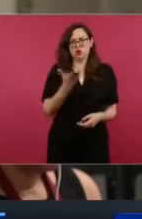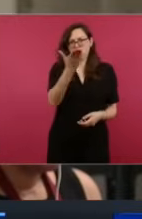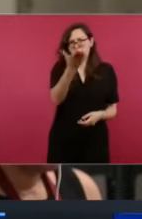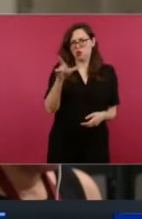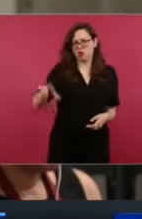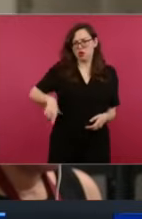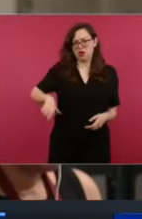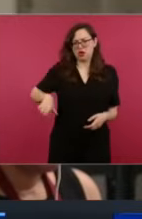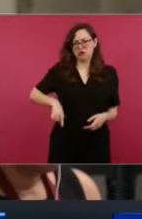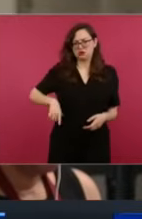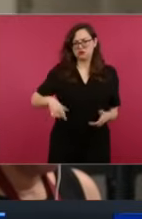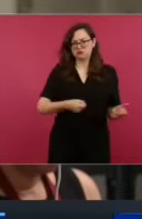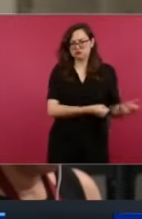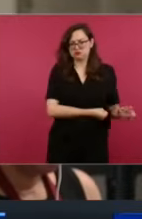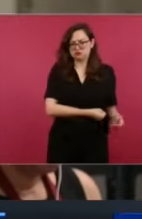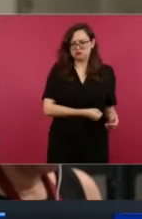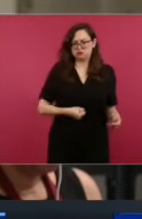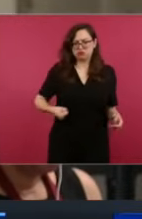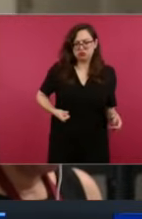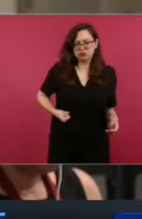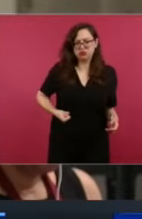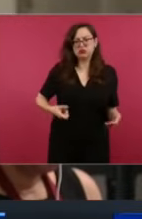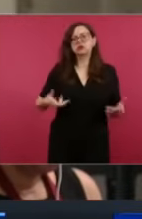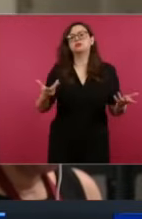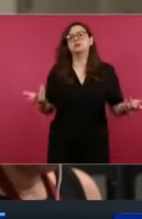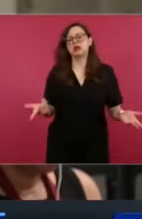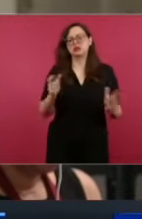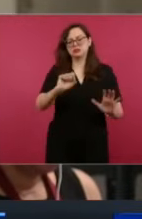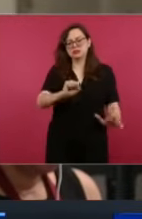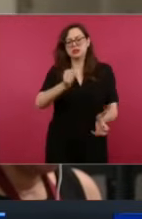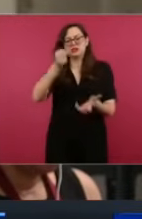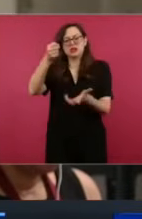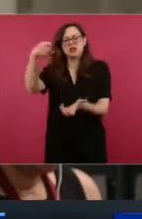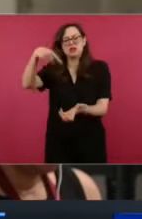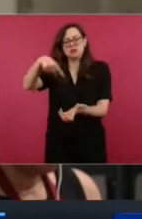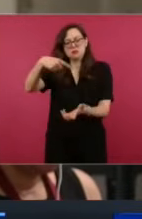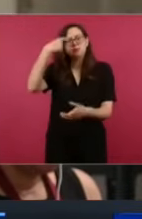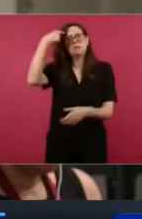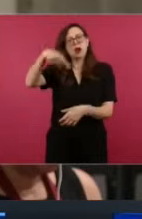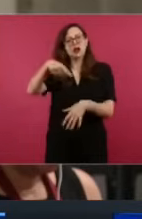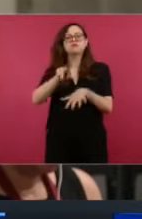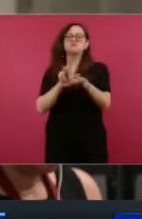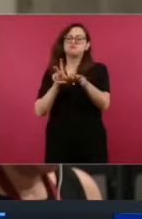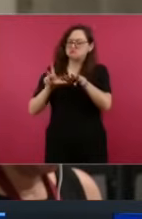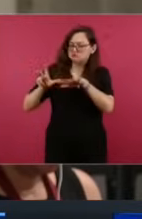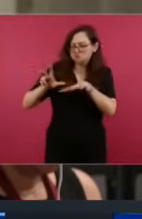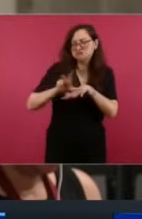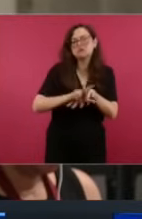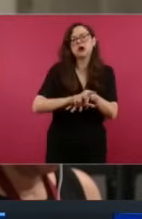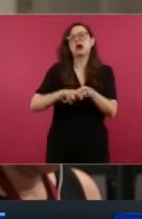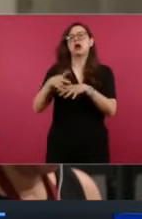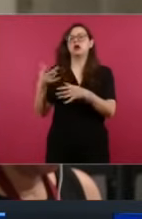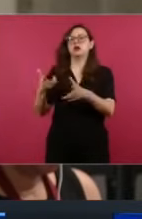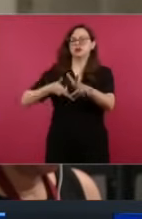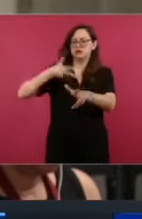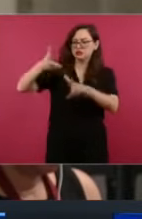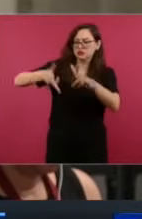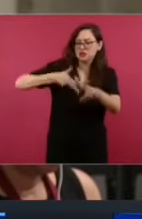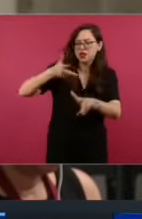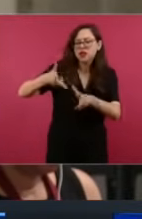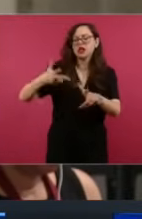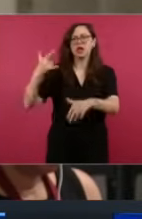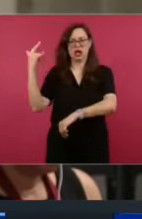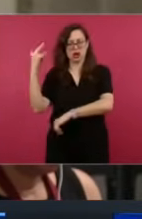7, del 4, del 5, la verdad es que pasan, diríamos, un 80% de